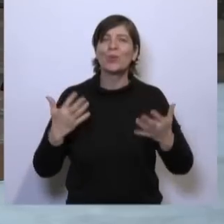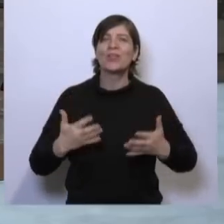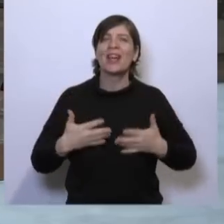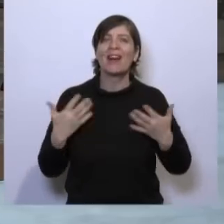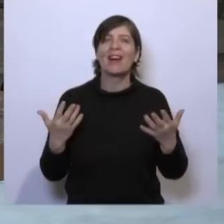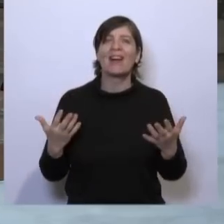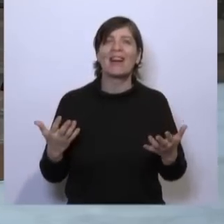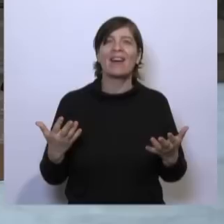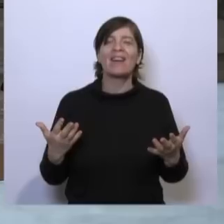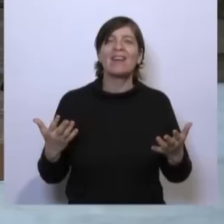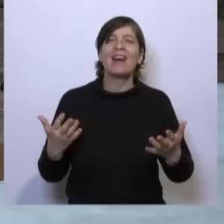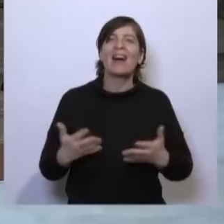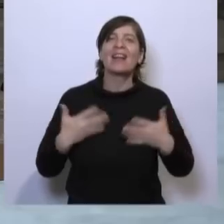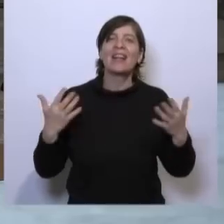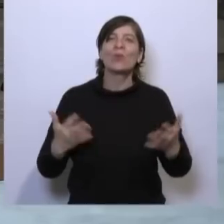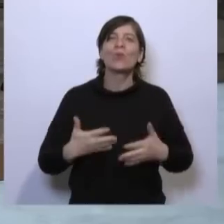aleluya,